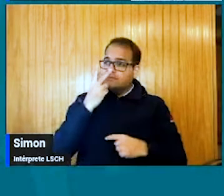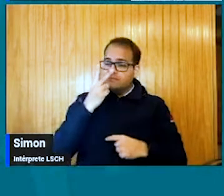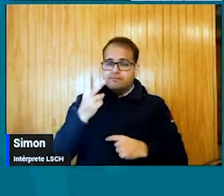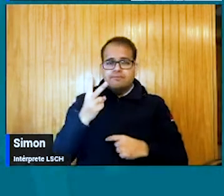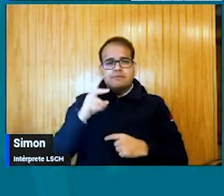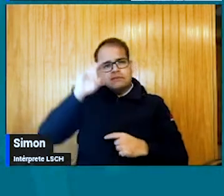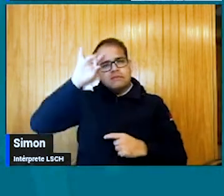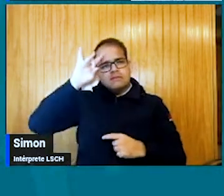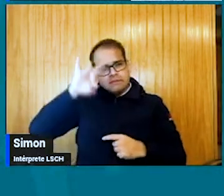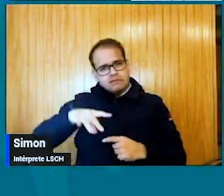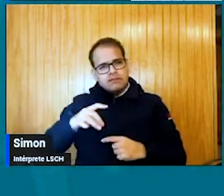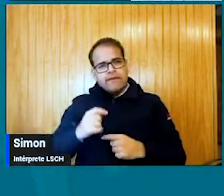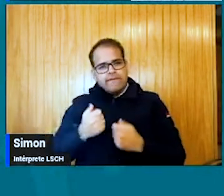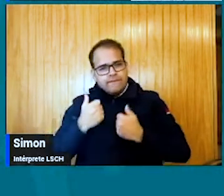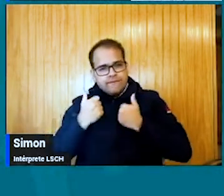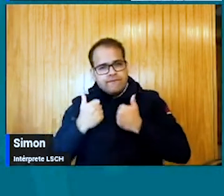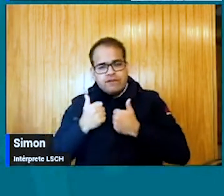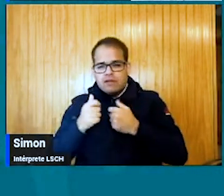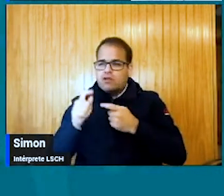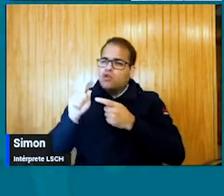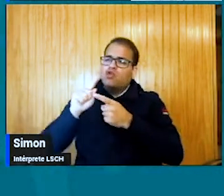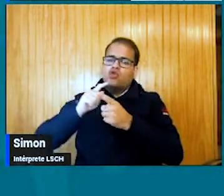bien dónde está la capa de inversión térmica.